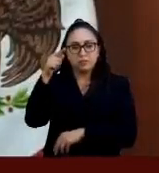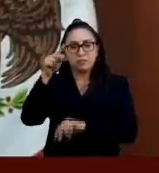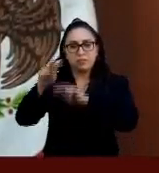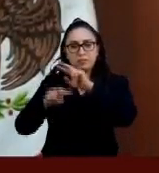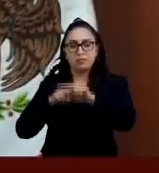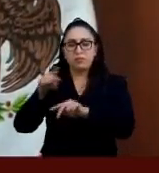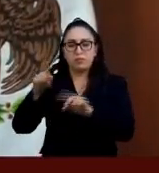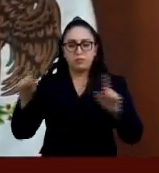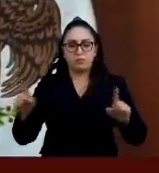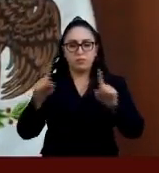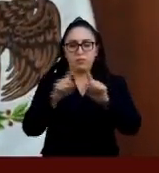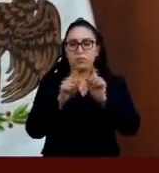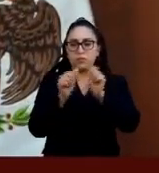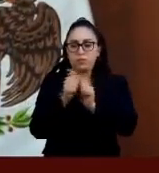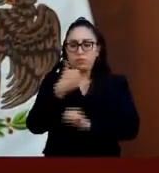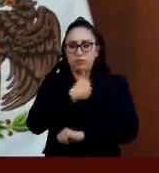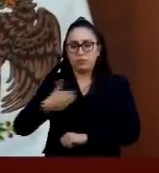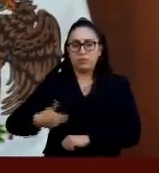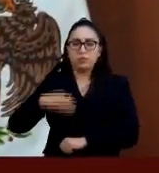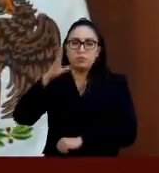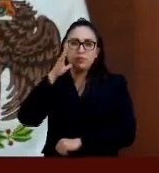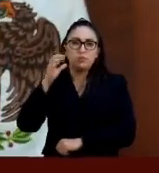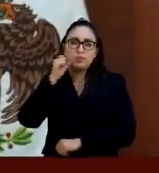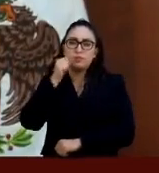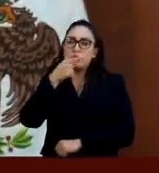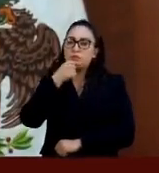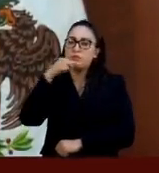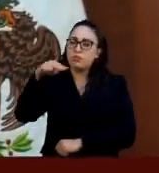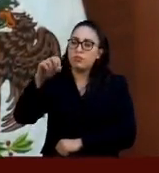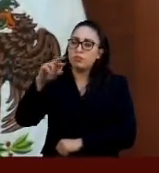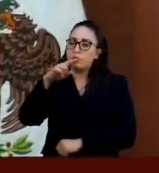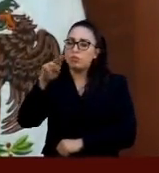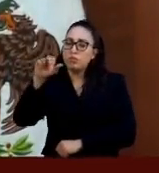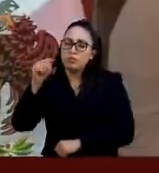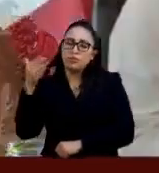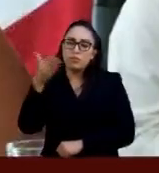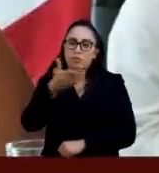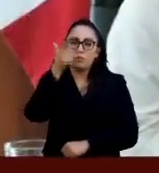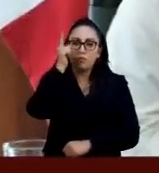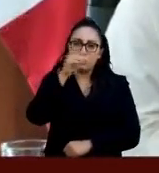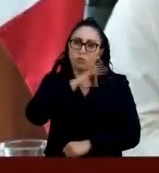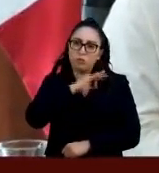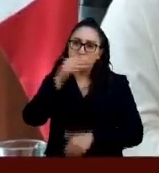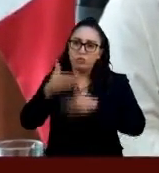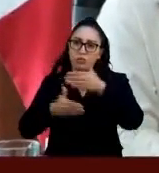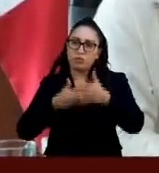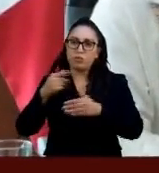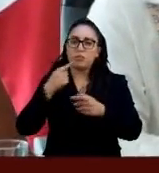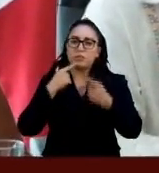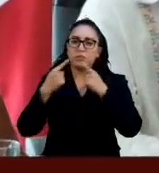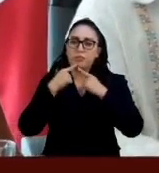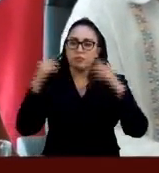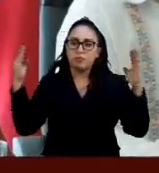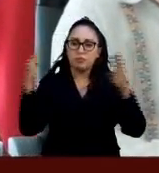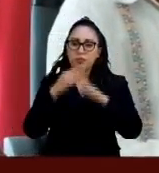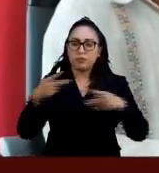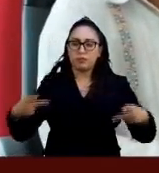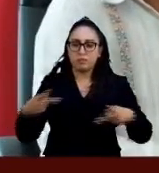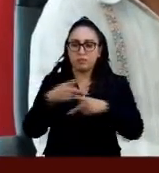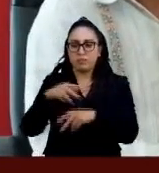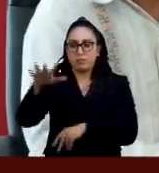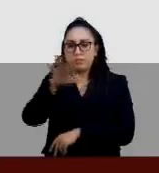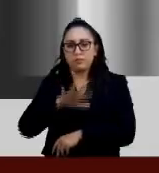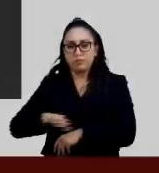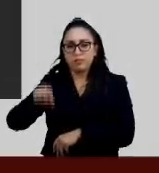de la mesa directiva de la Cámara Alta hizo votos para tender puentes de diálogo y encontrar una solución al conflicto en Medio Oriente.